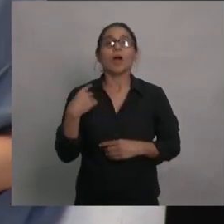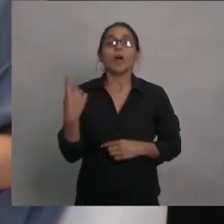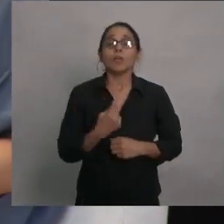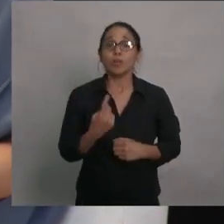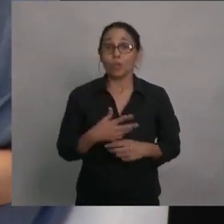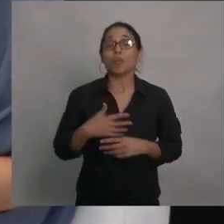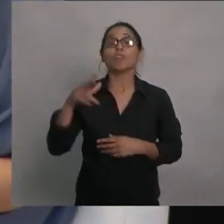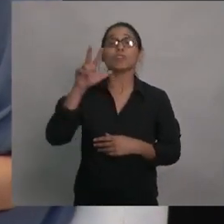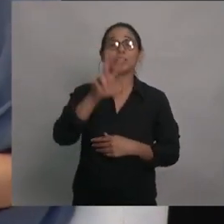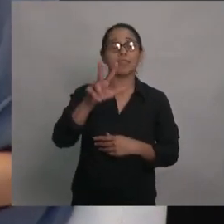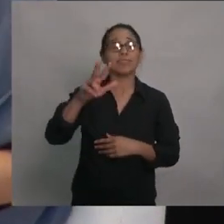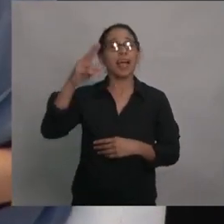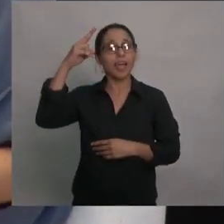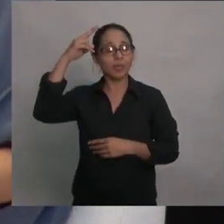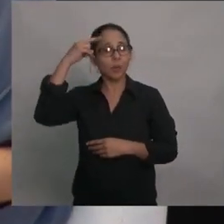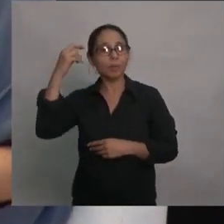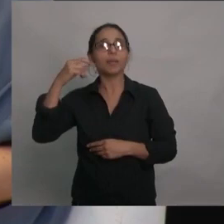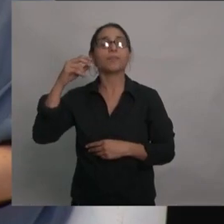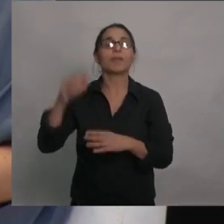los 28 estados.